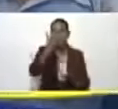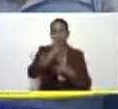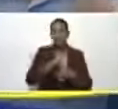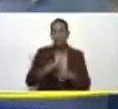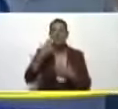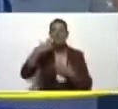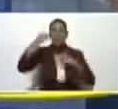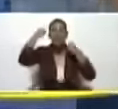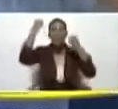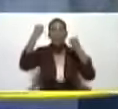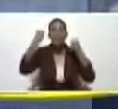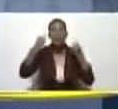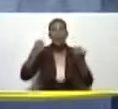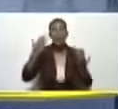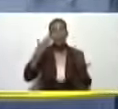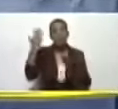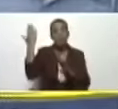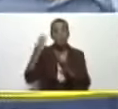Que viva la